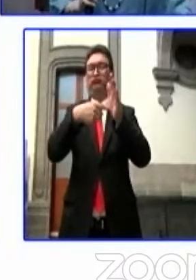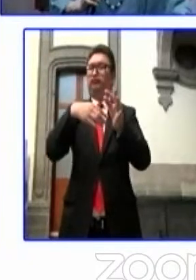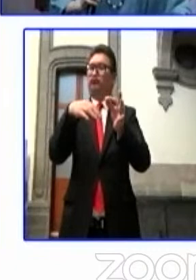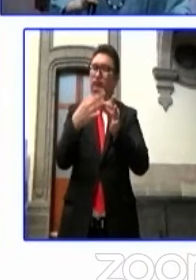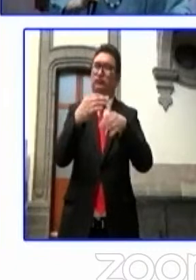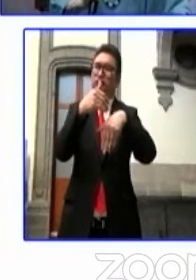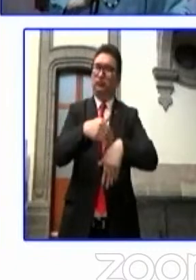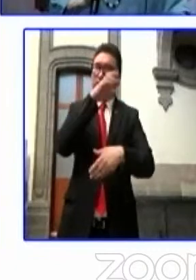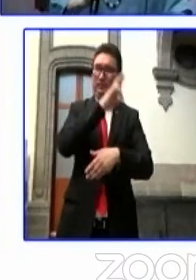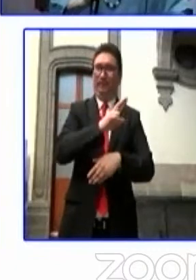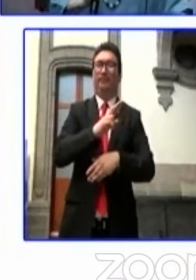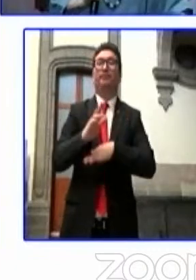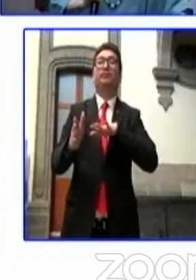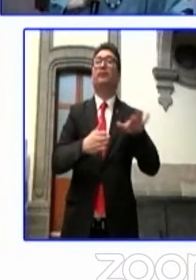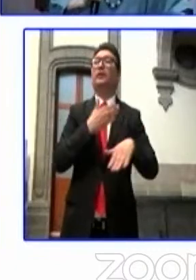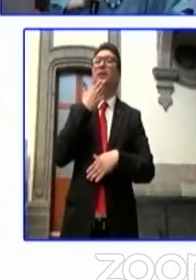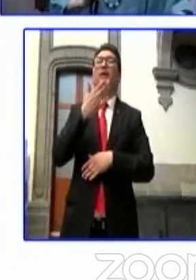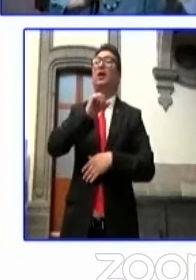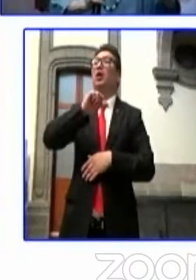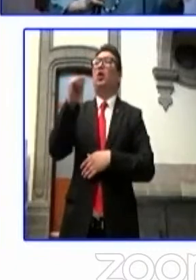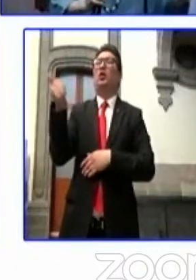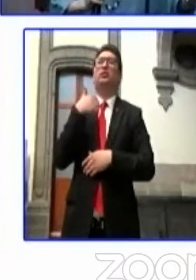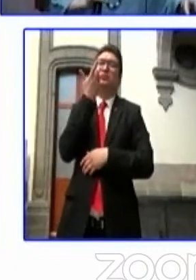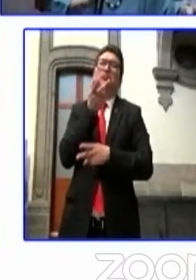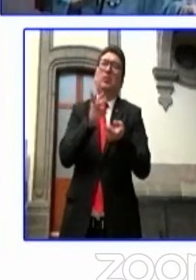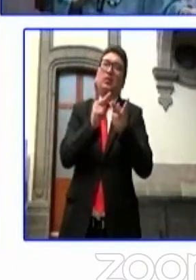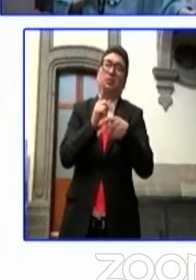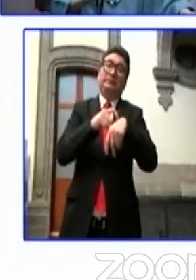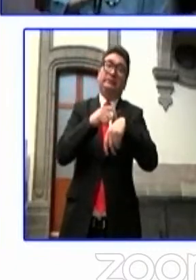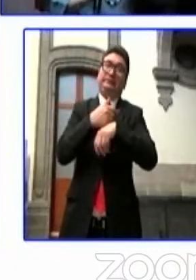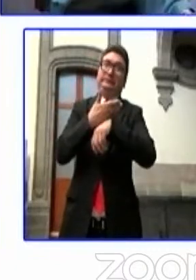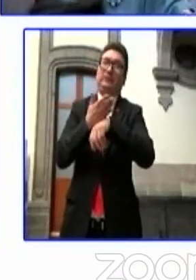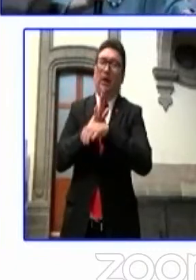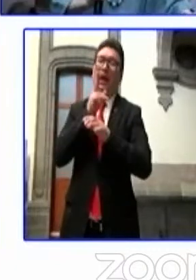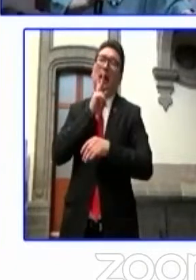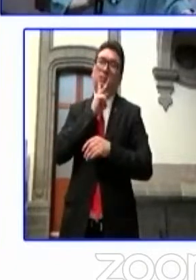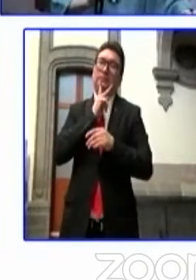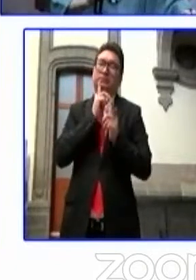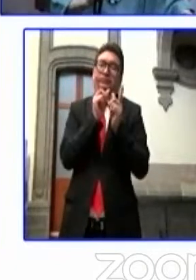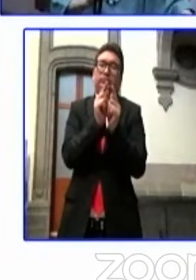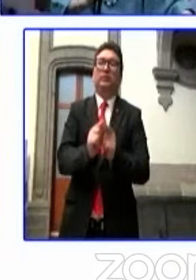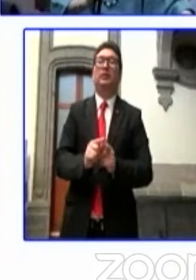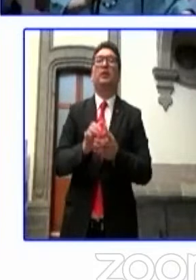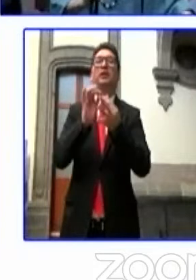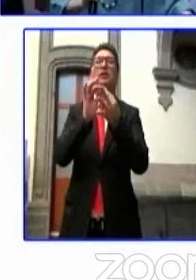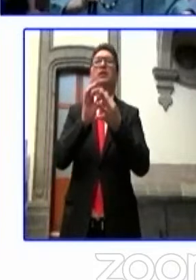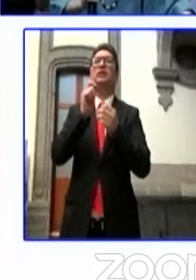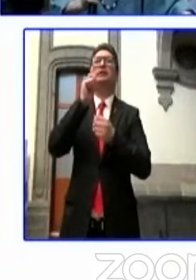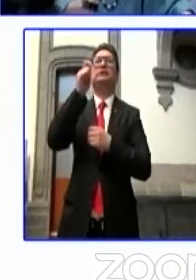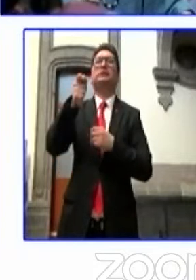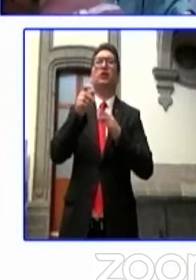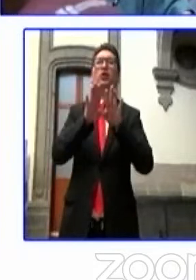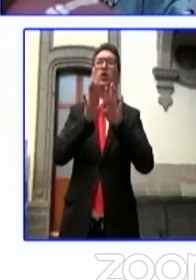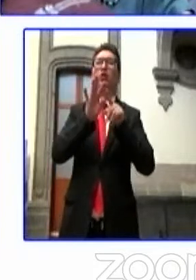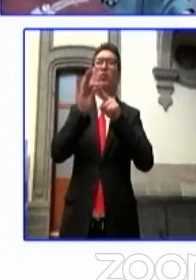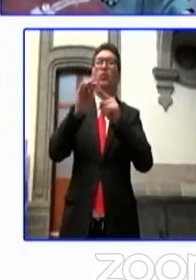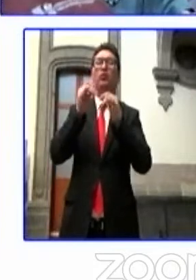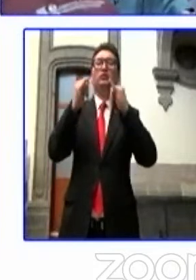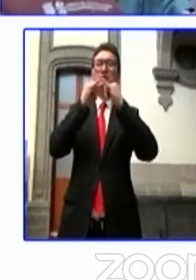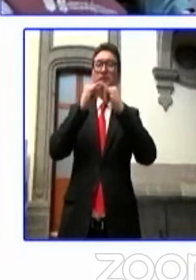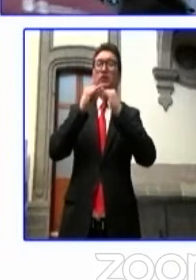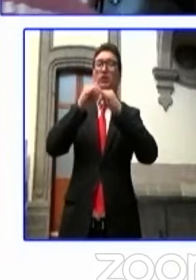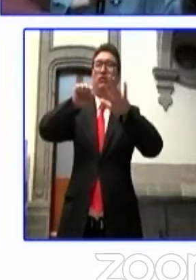también hablar, nada más que esto me llevaría más tiempo, pero lo voy a decir muy brevemente, sobre las guías de